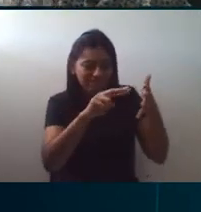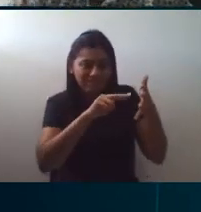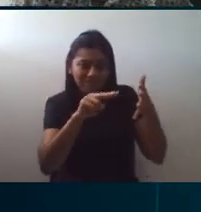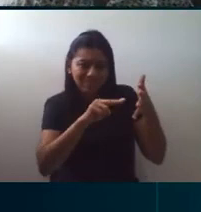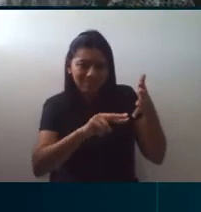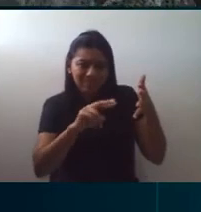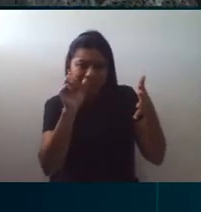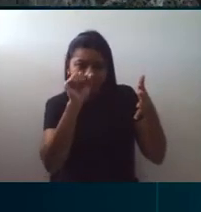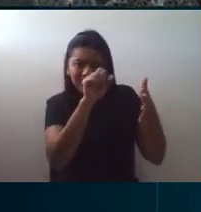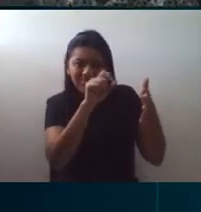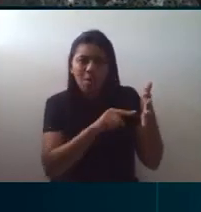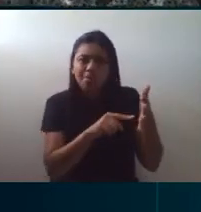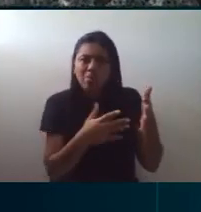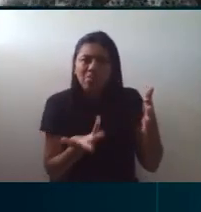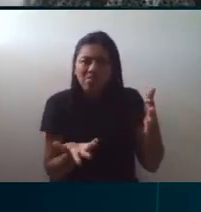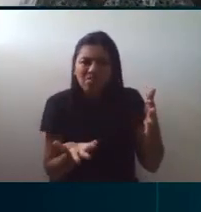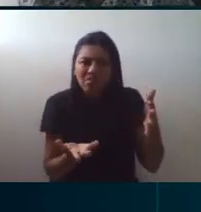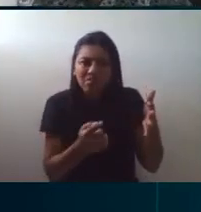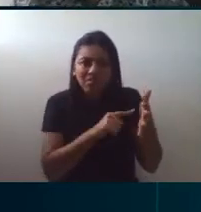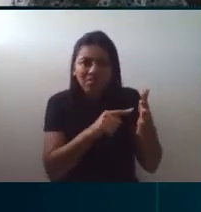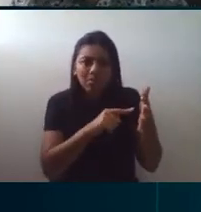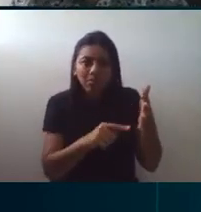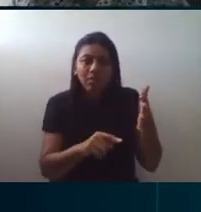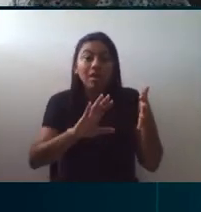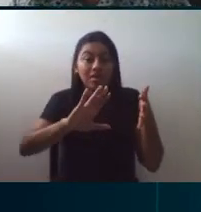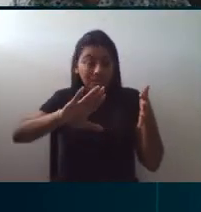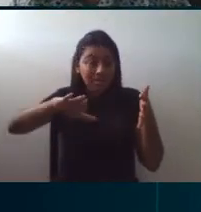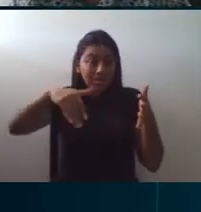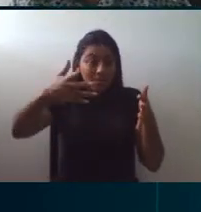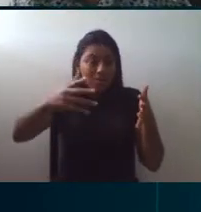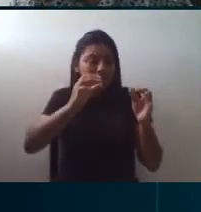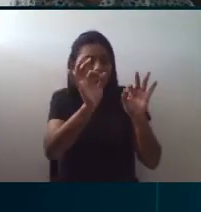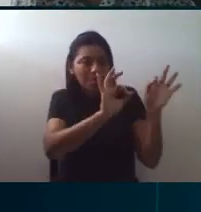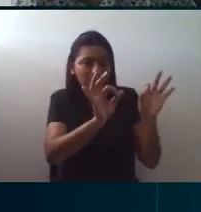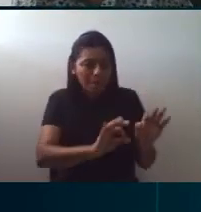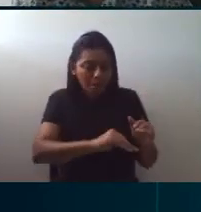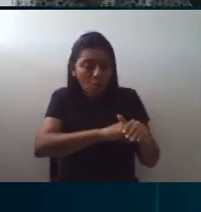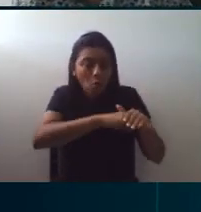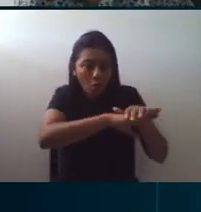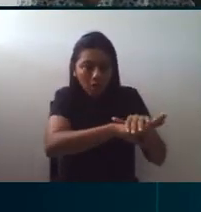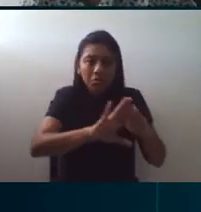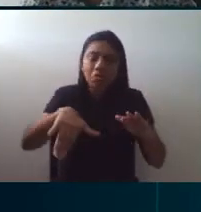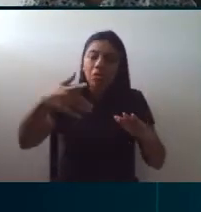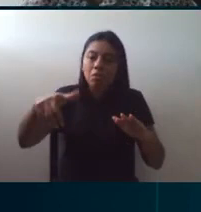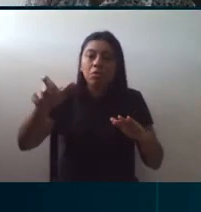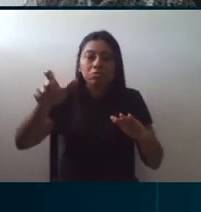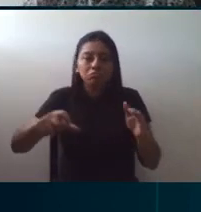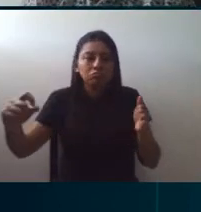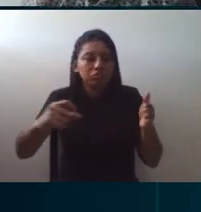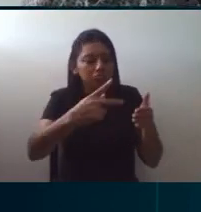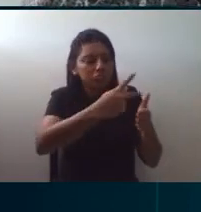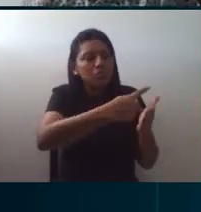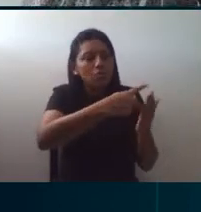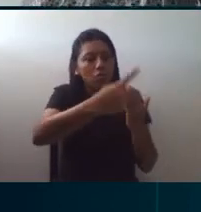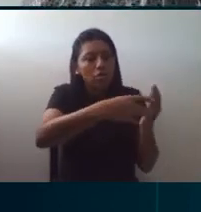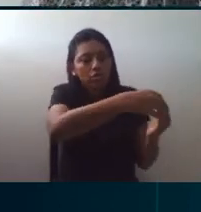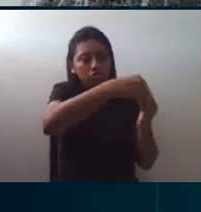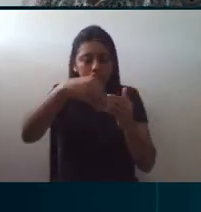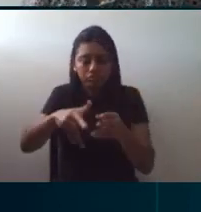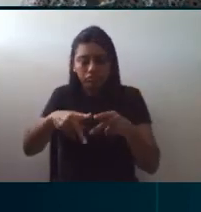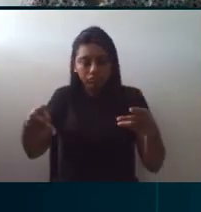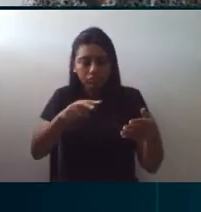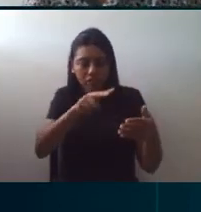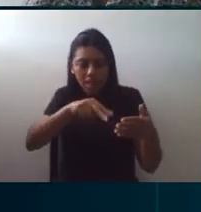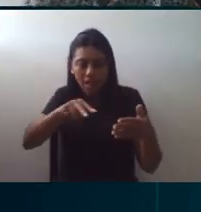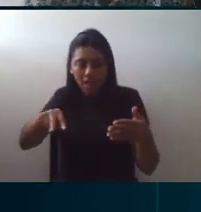ya clasificado para una posterior consulta, una posterior clasificación, para una posterior gestión en un proyecto futuro.